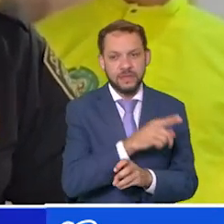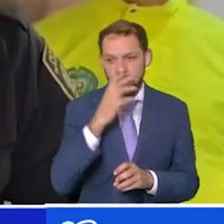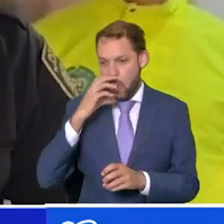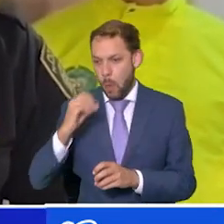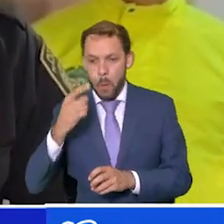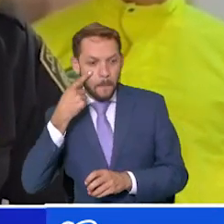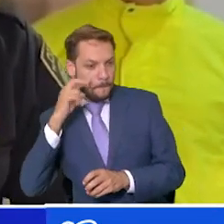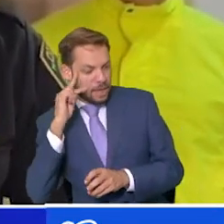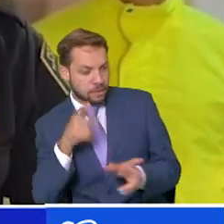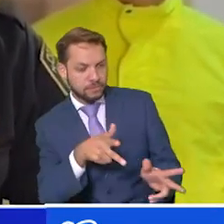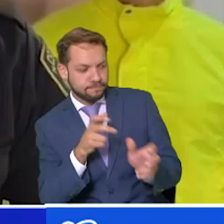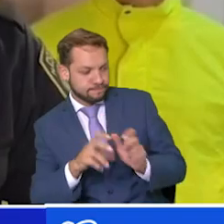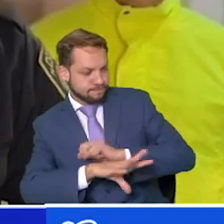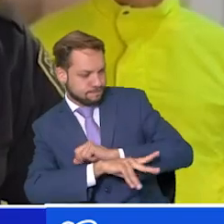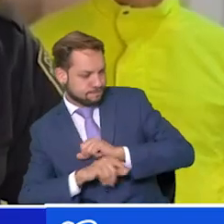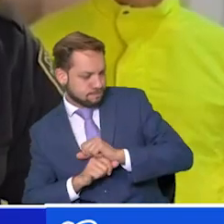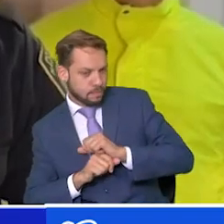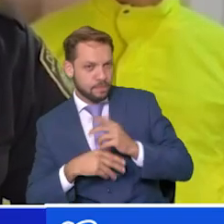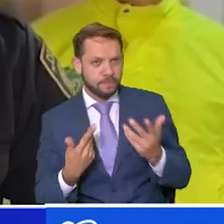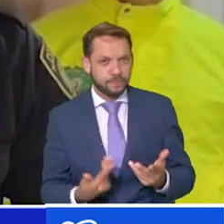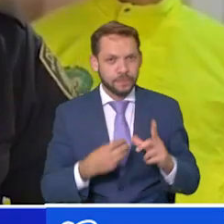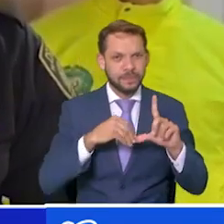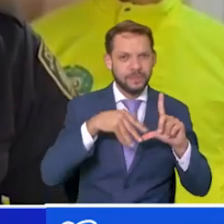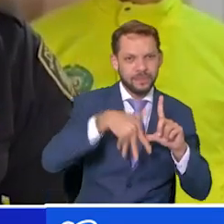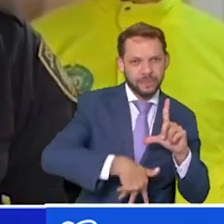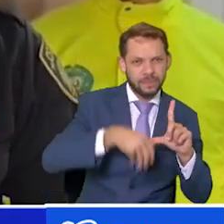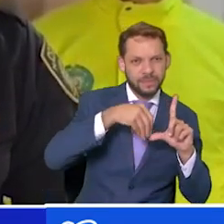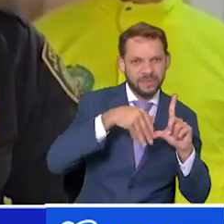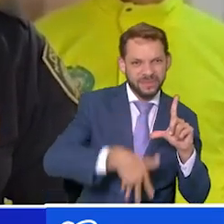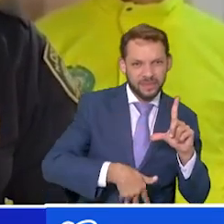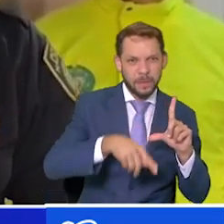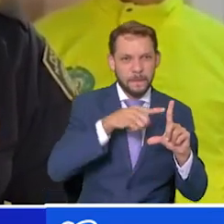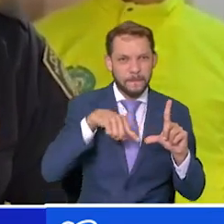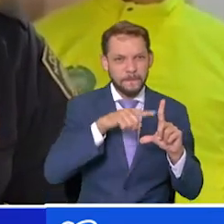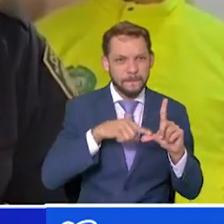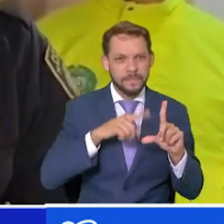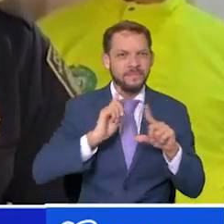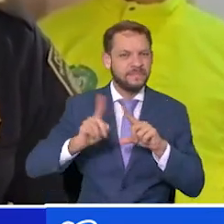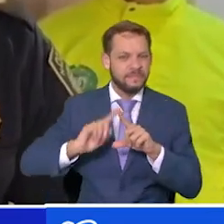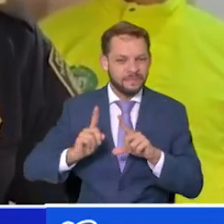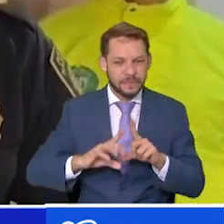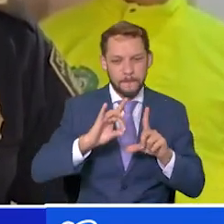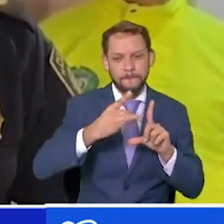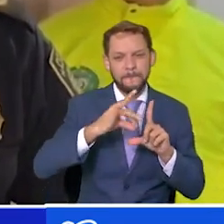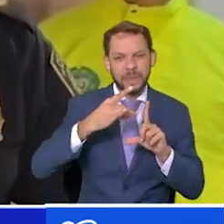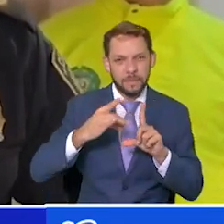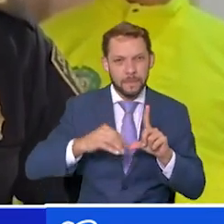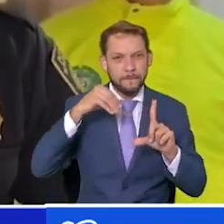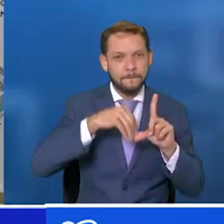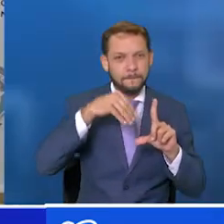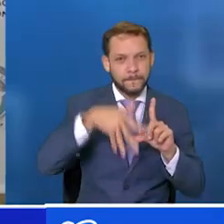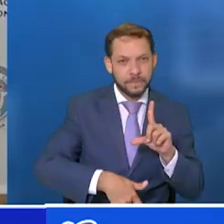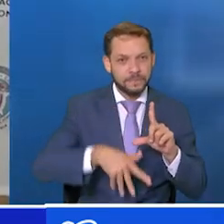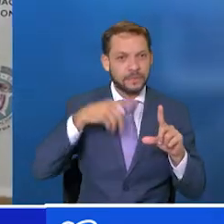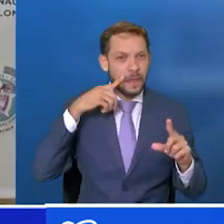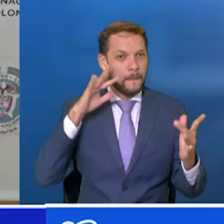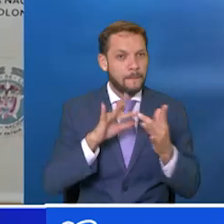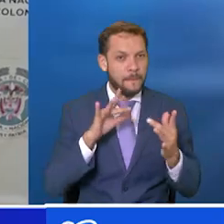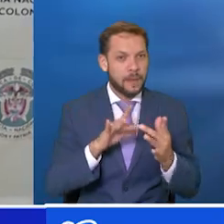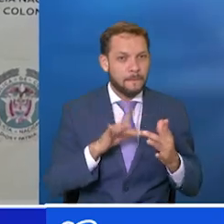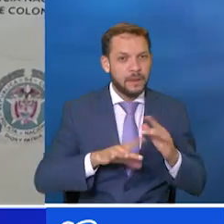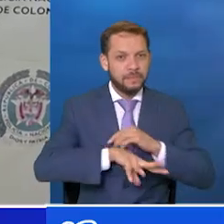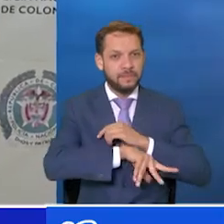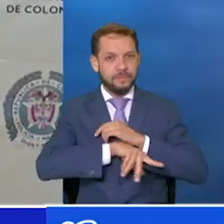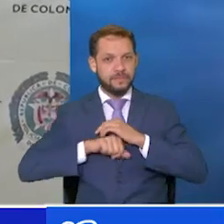un ciudadano que a través de redes sociales, específicamente plataformas virtuales de cita, los contactaba. Los últimos